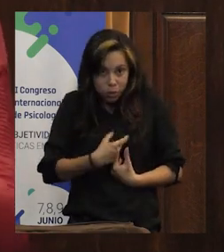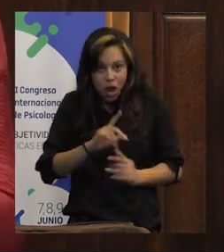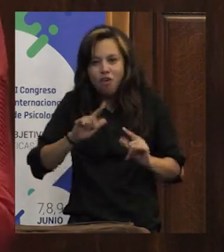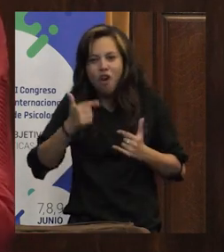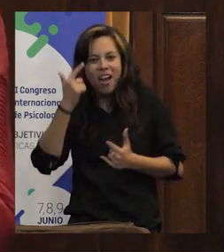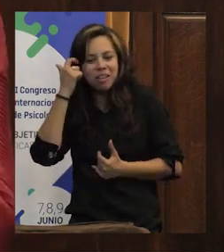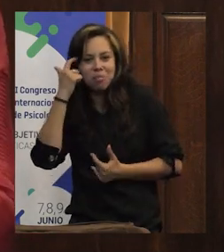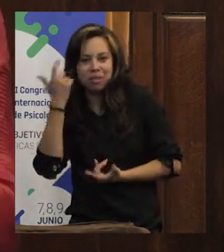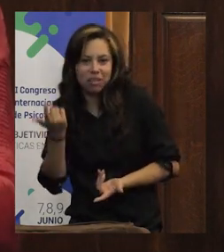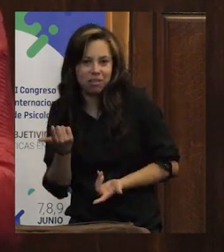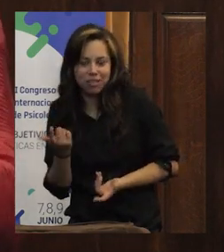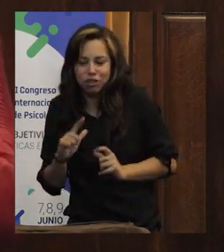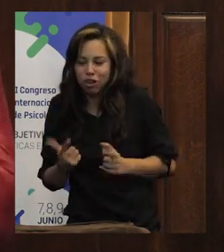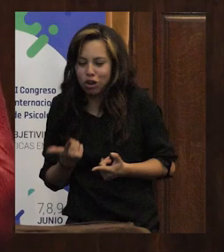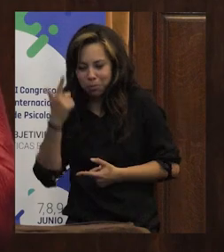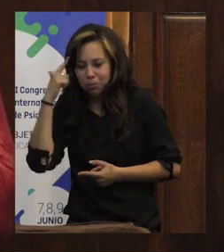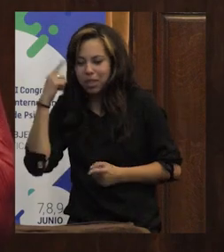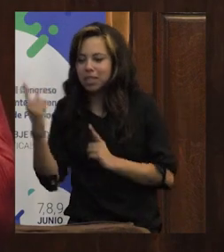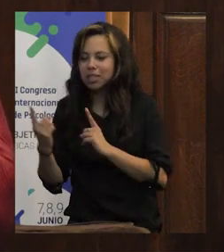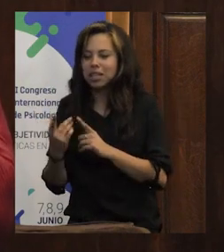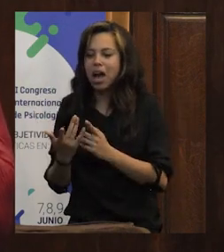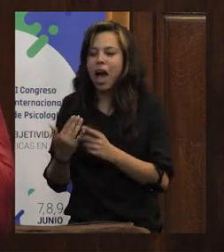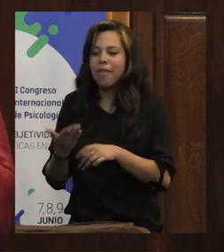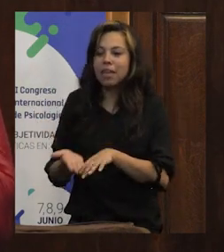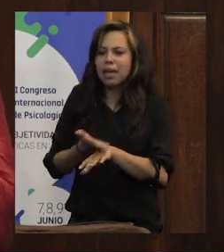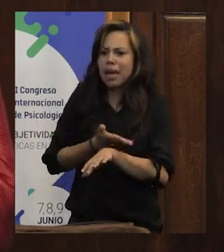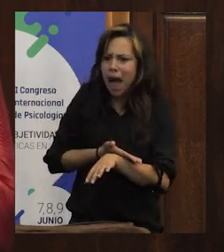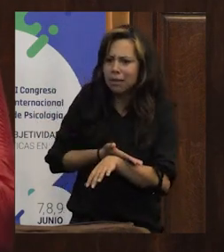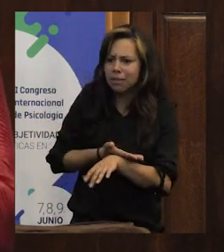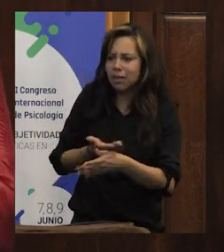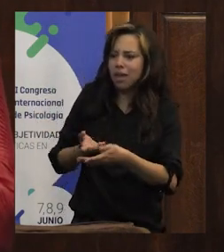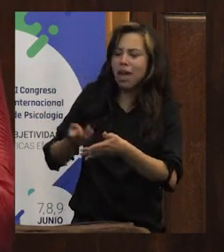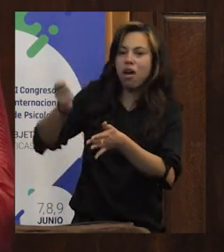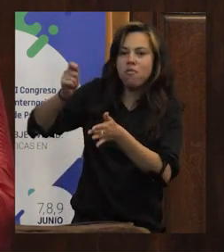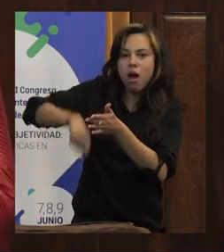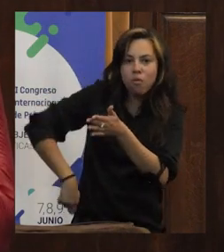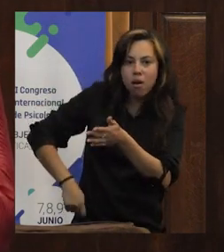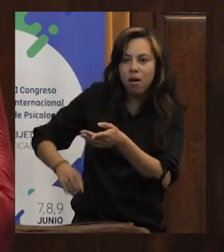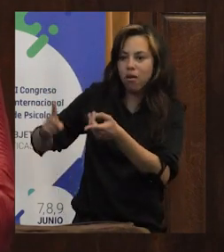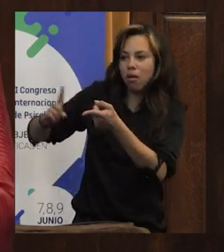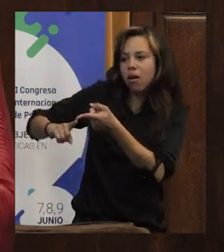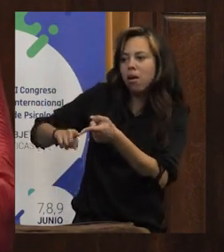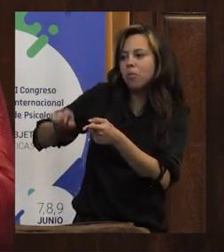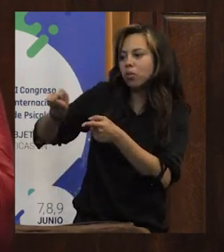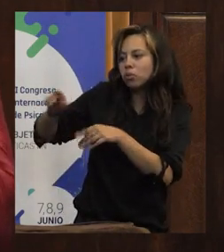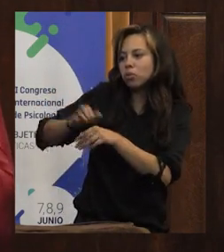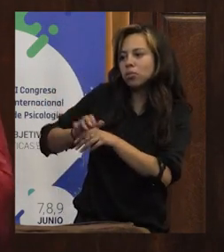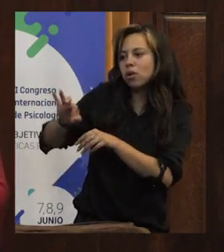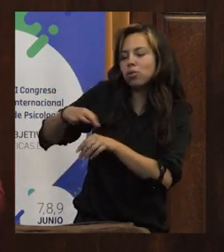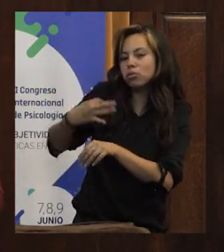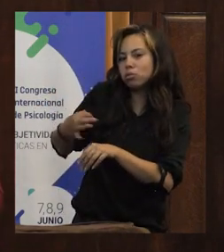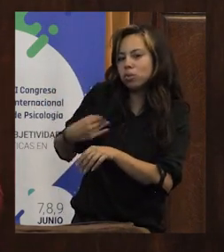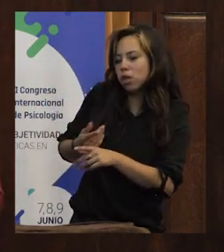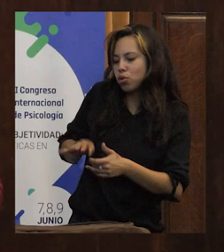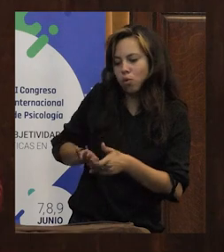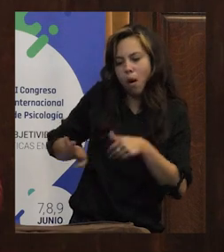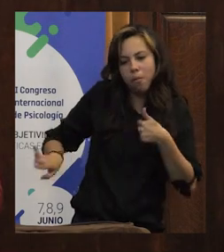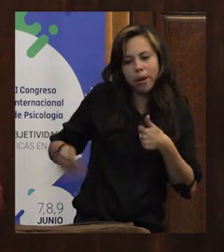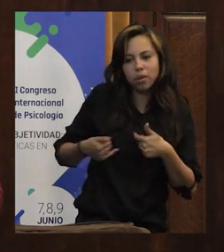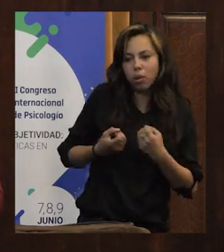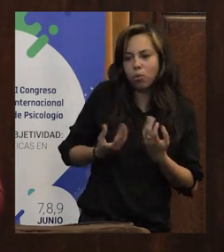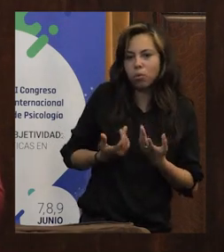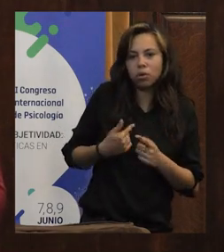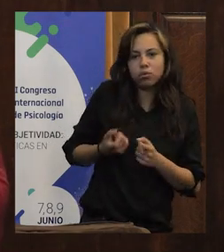un profesional que ha hecho todo lo que podría y el resultado es